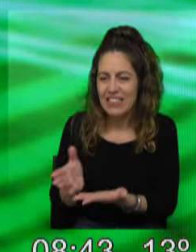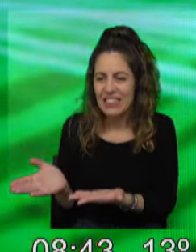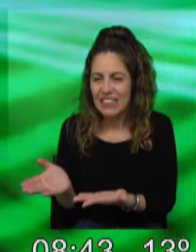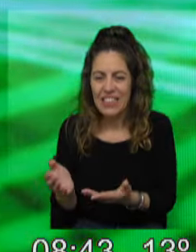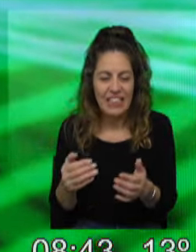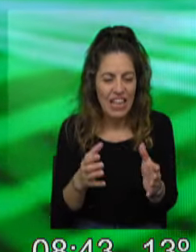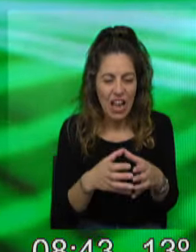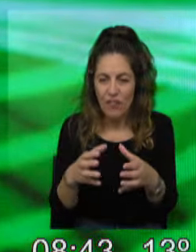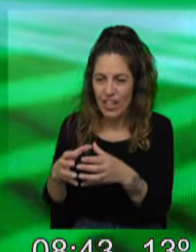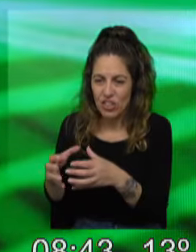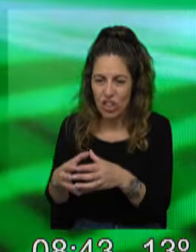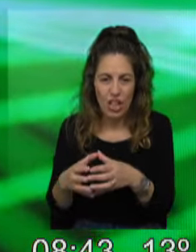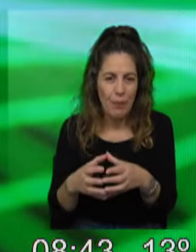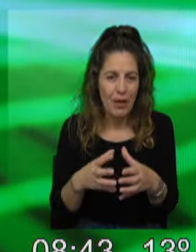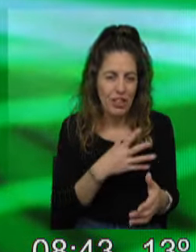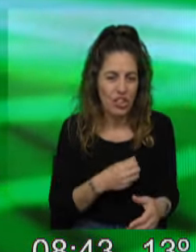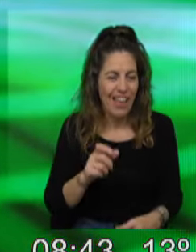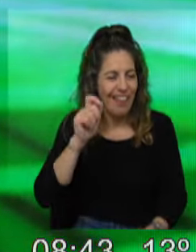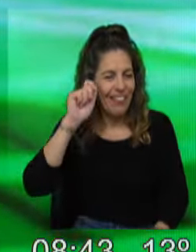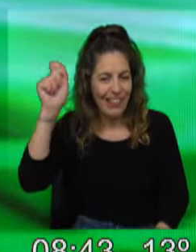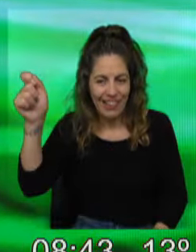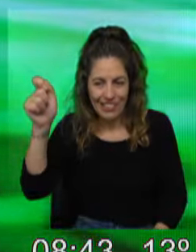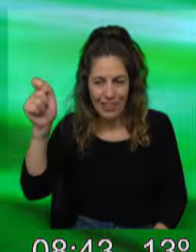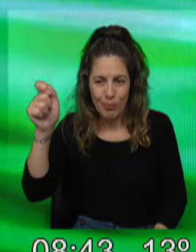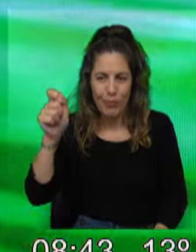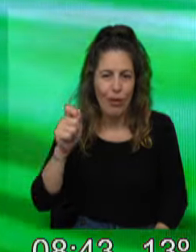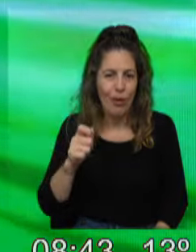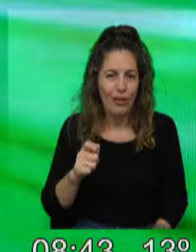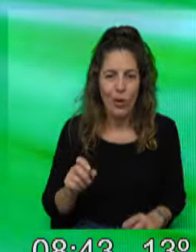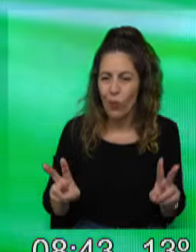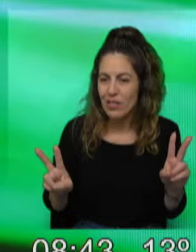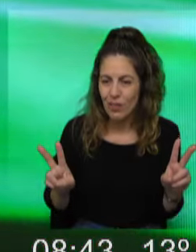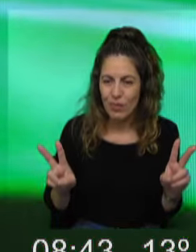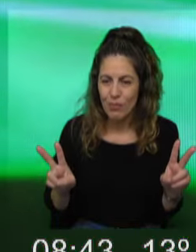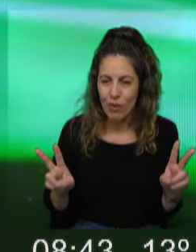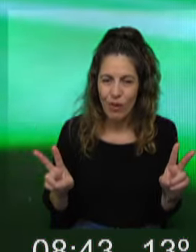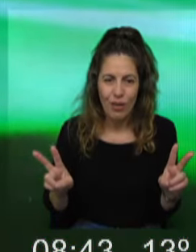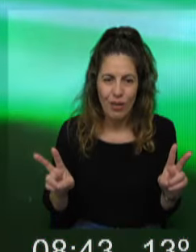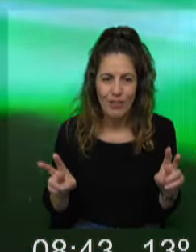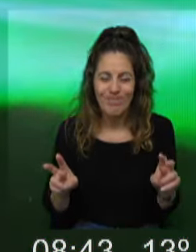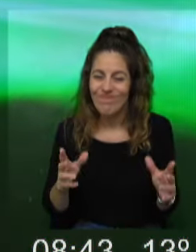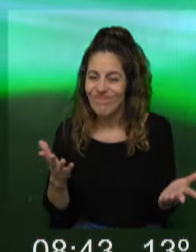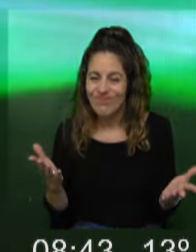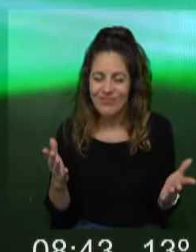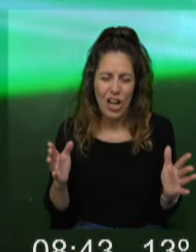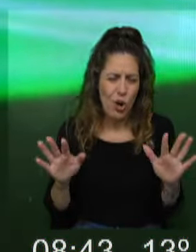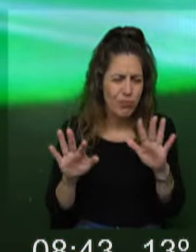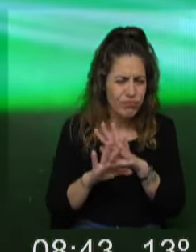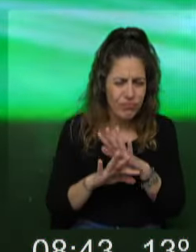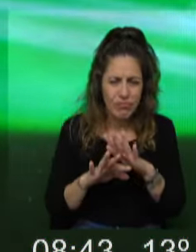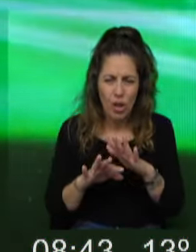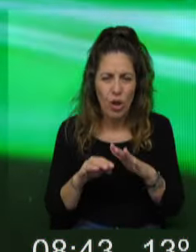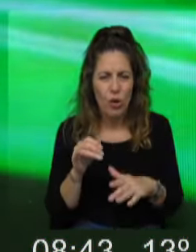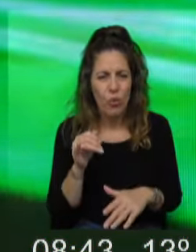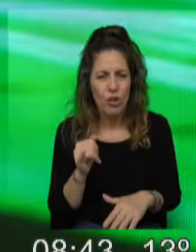fracciones del partido Nacional entre el herrerismo y el wilsonismo están Están más difusas porque uno